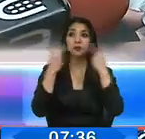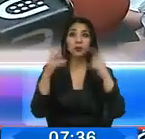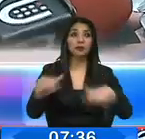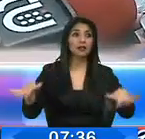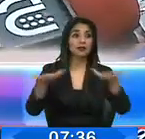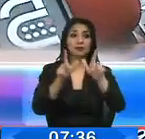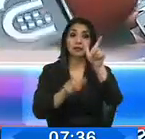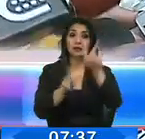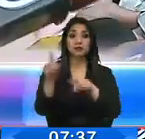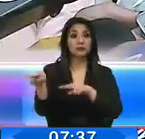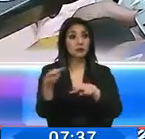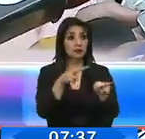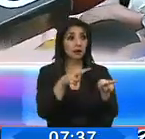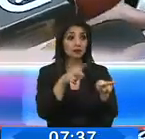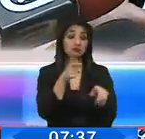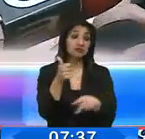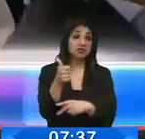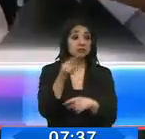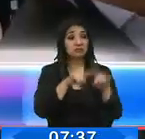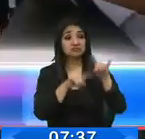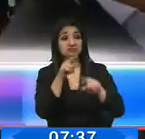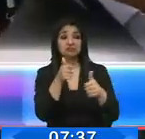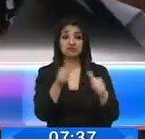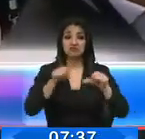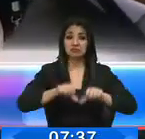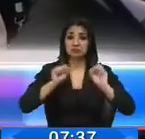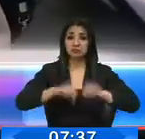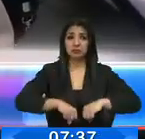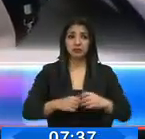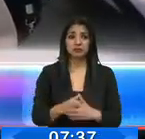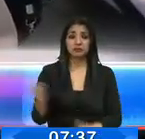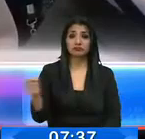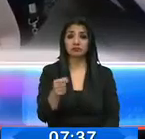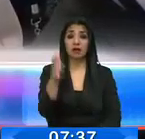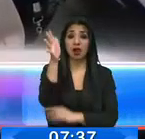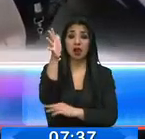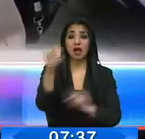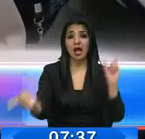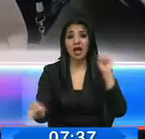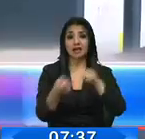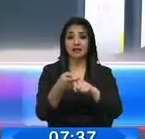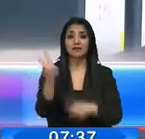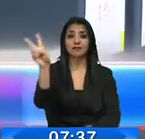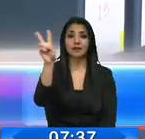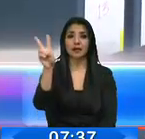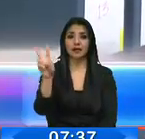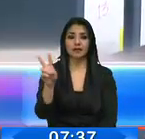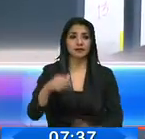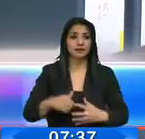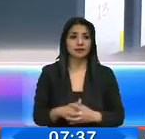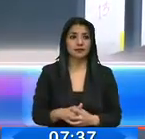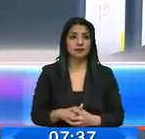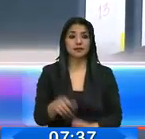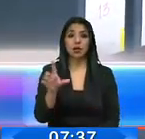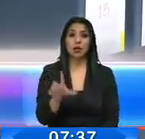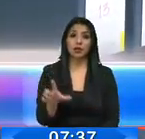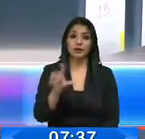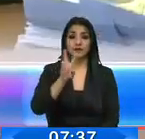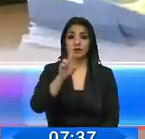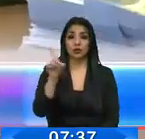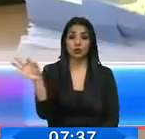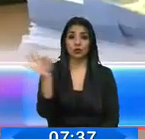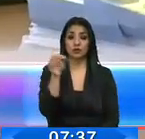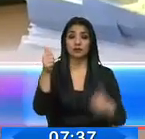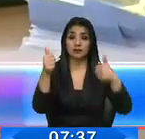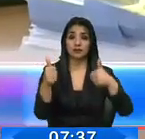que la gente nos puede juzgar también. Estas comparecencias orales se extenderán hasta el viernes. Recordemos que este lunes los 21 postulantes